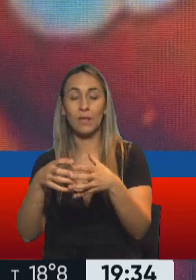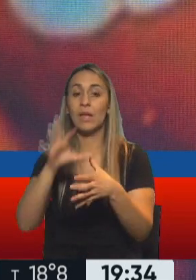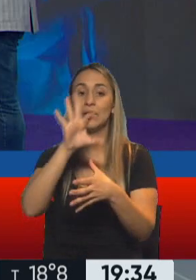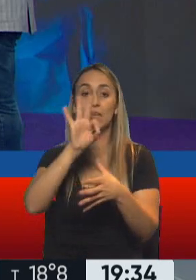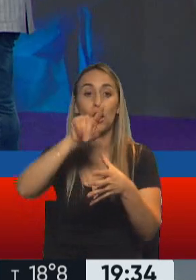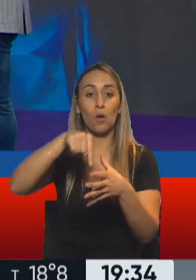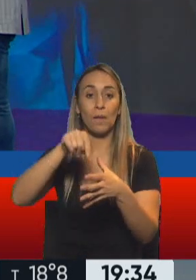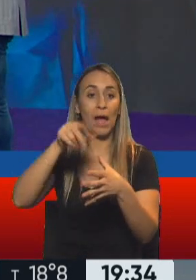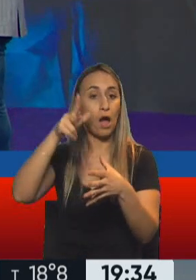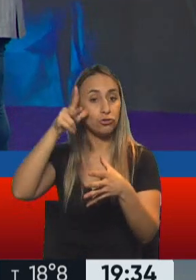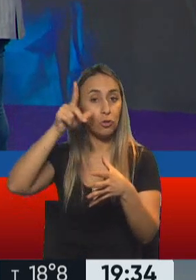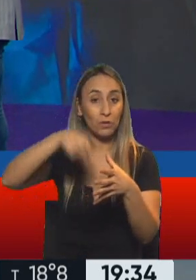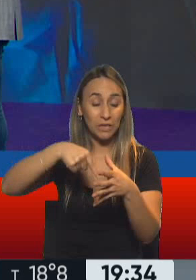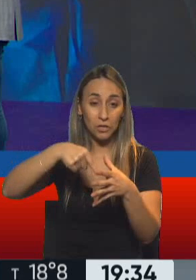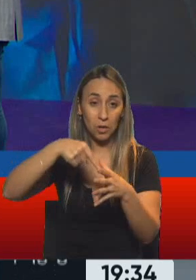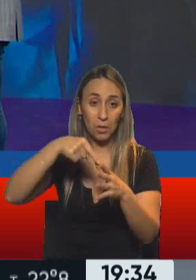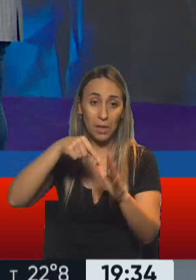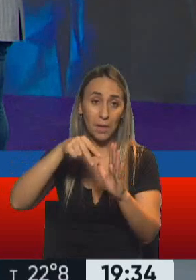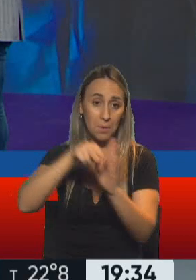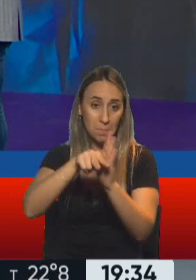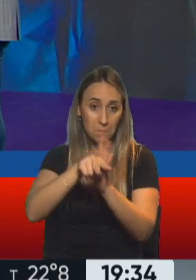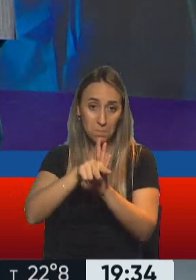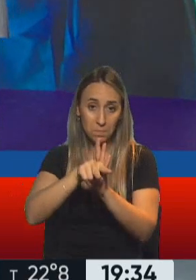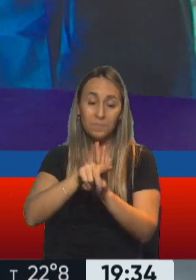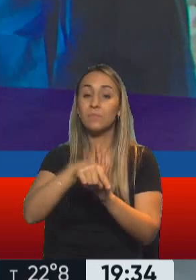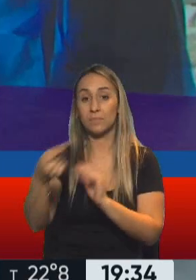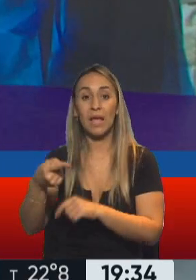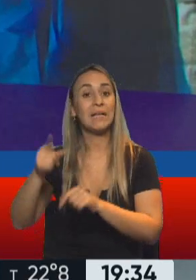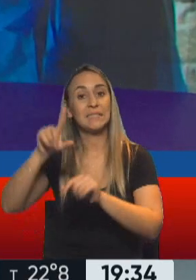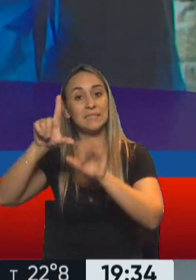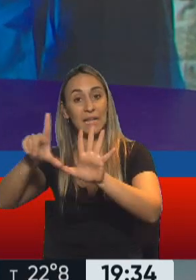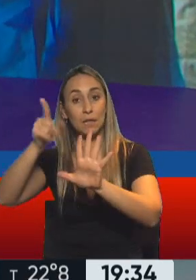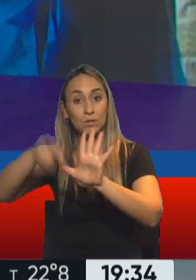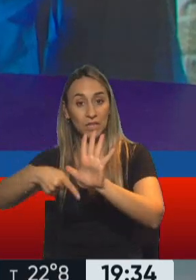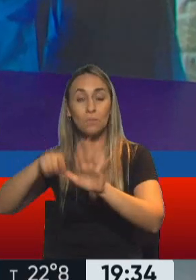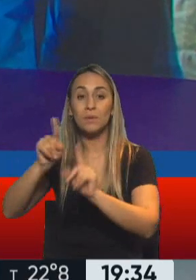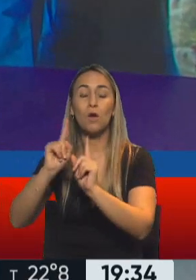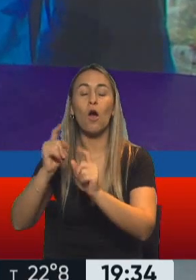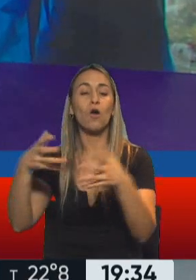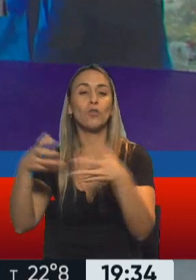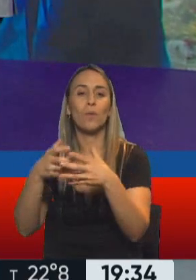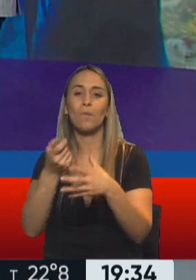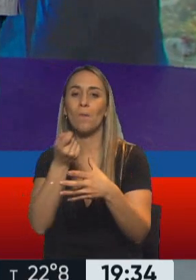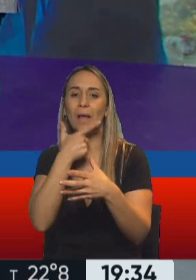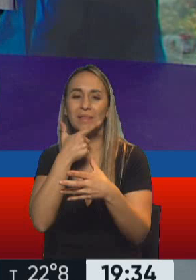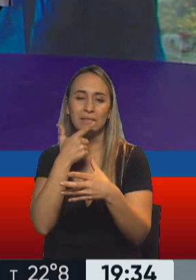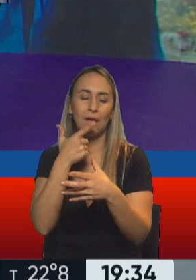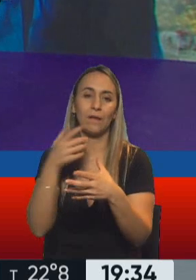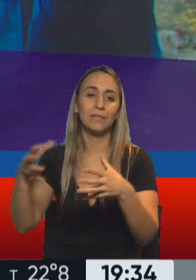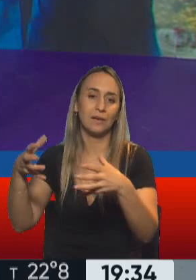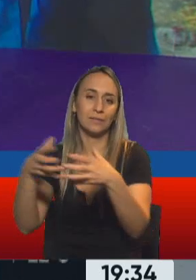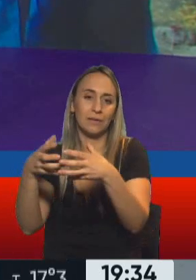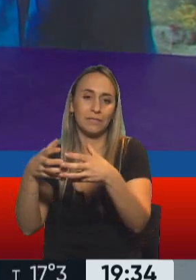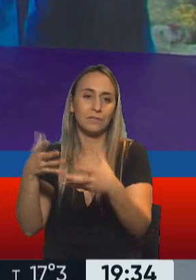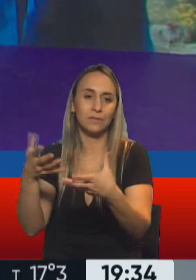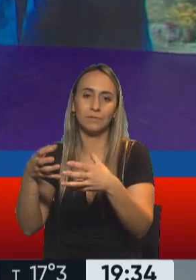0.8% de hospitalizaciones, bajito, contra 7 en el grupo que recibe placebo. Preguntas. Y 0 a 7 gana la